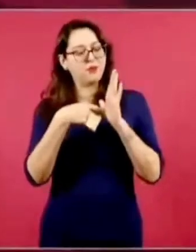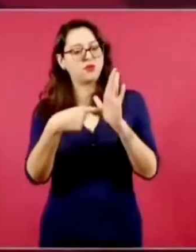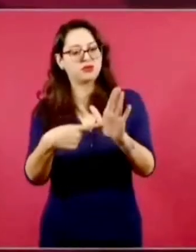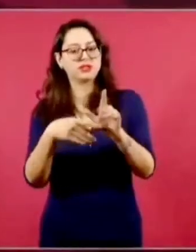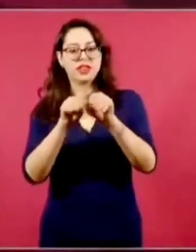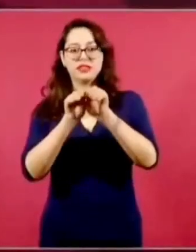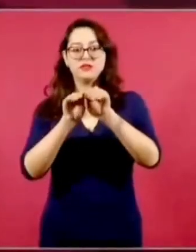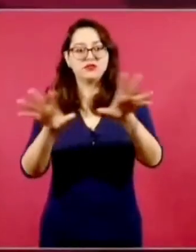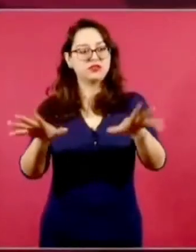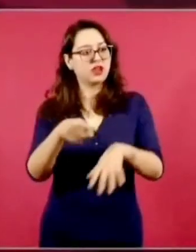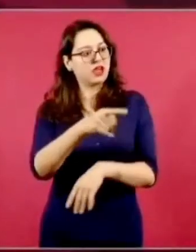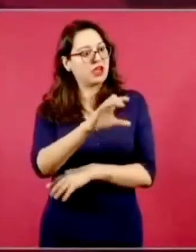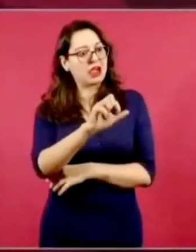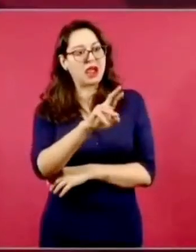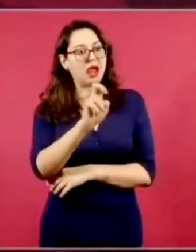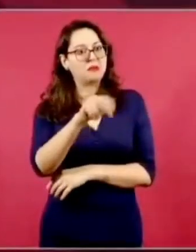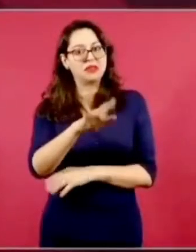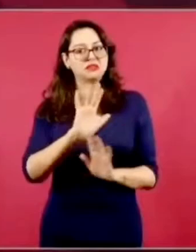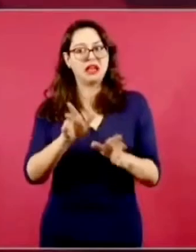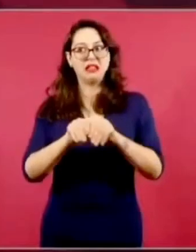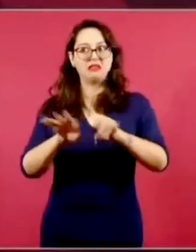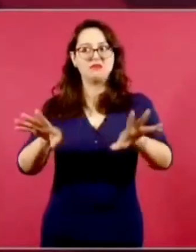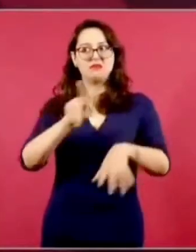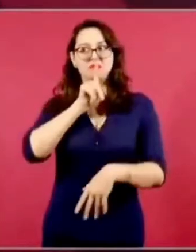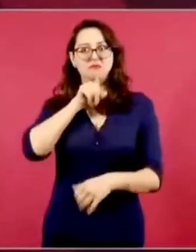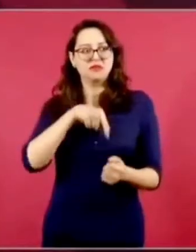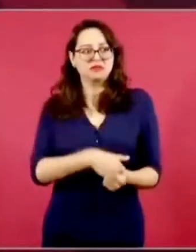ya cambió mucho.